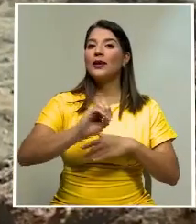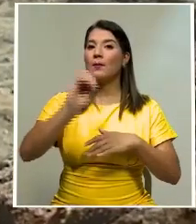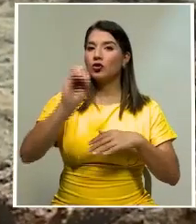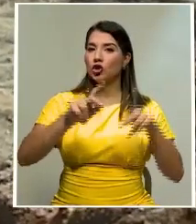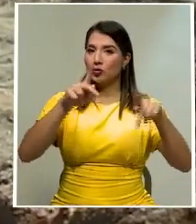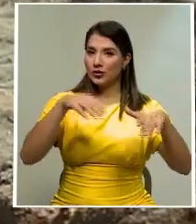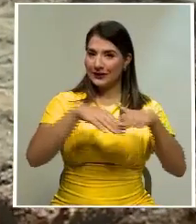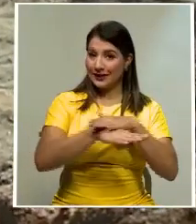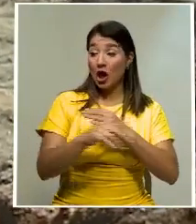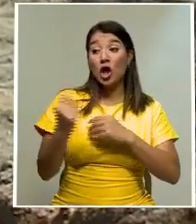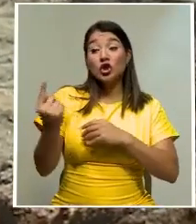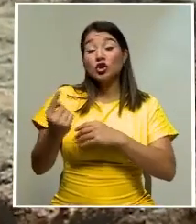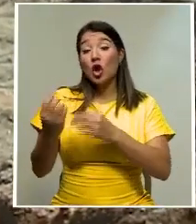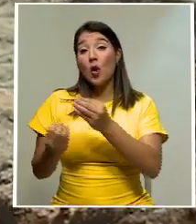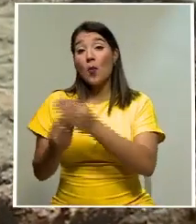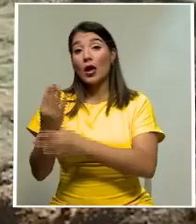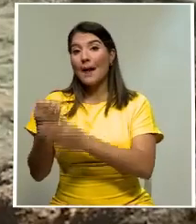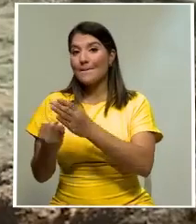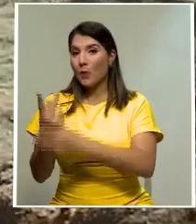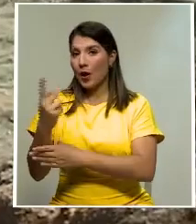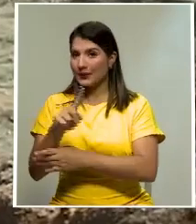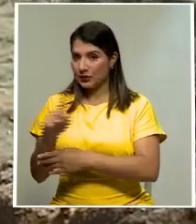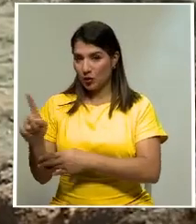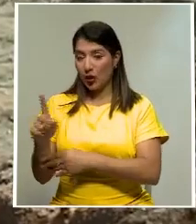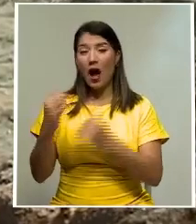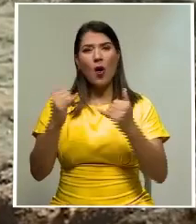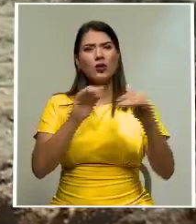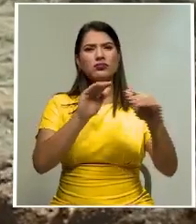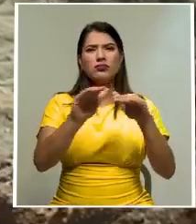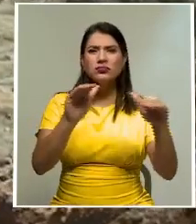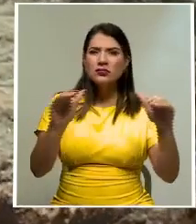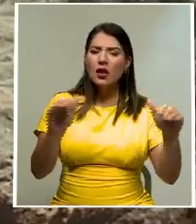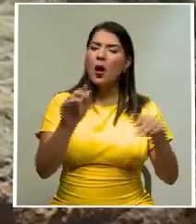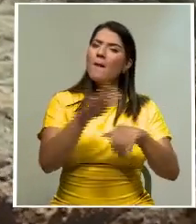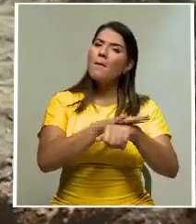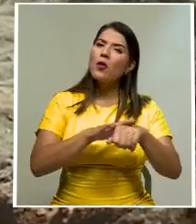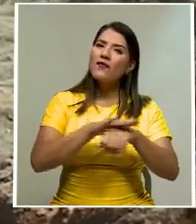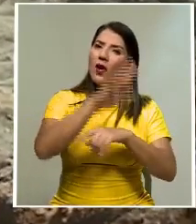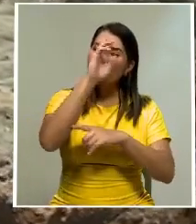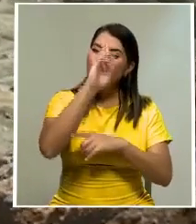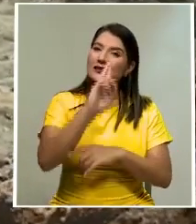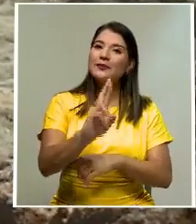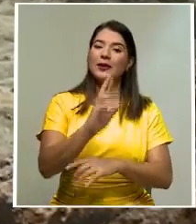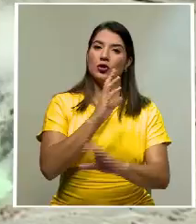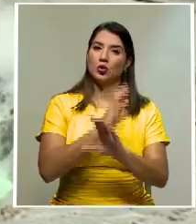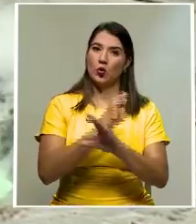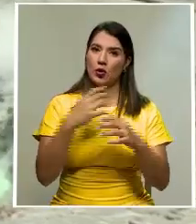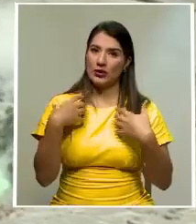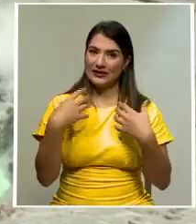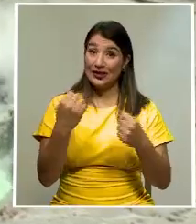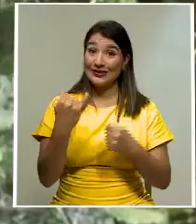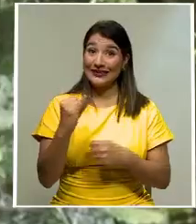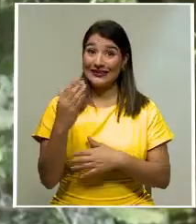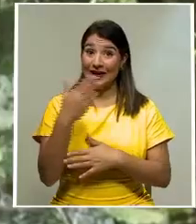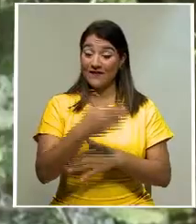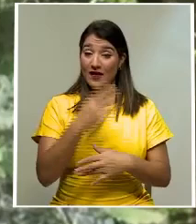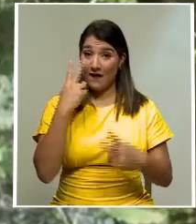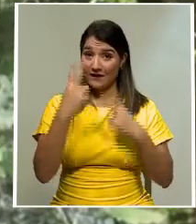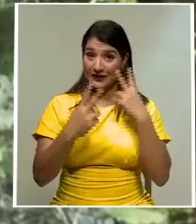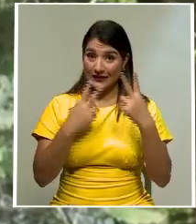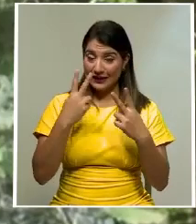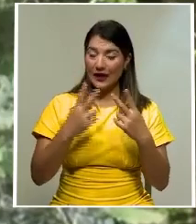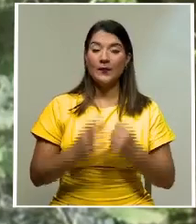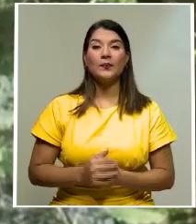Sistema Nacional de Áreas de Conservación hacen el llamado a las personas que siempre respeten las medidas al visitarlos. Medida